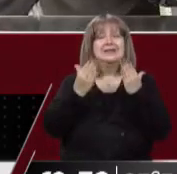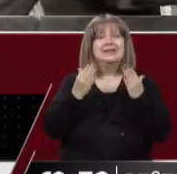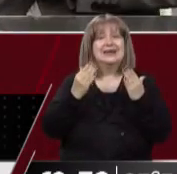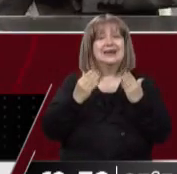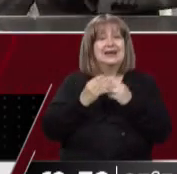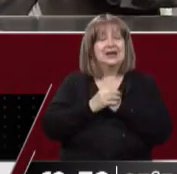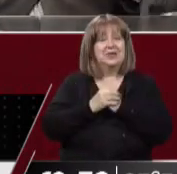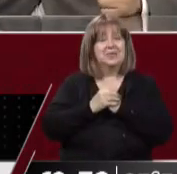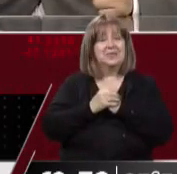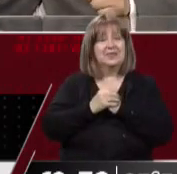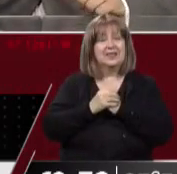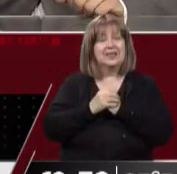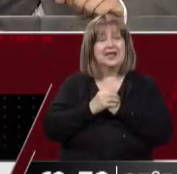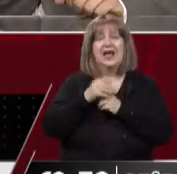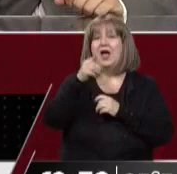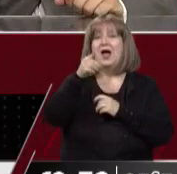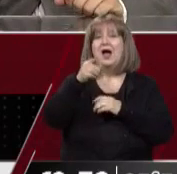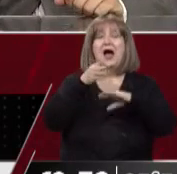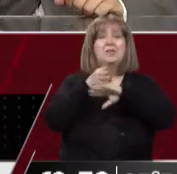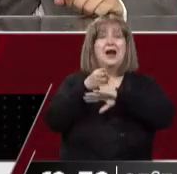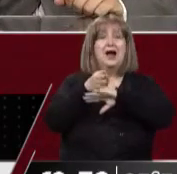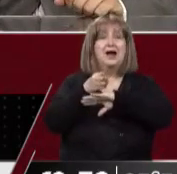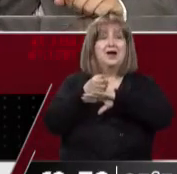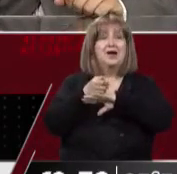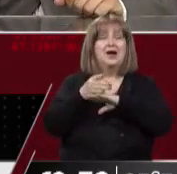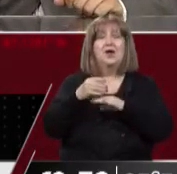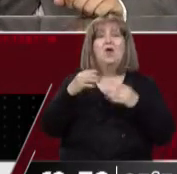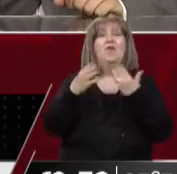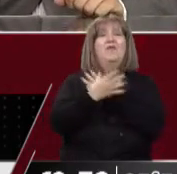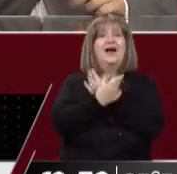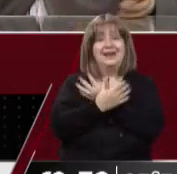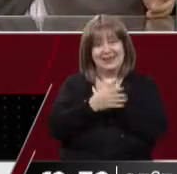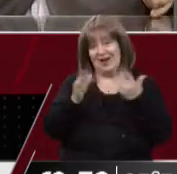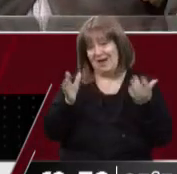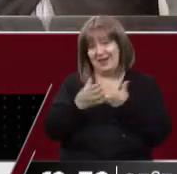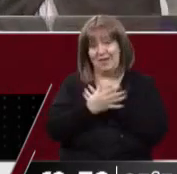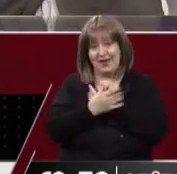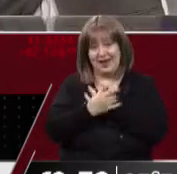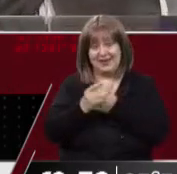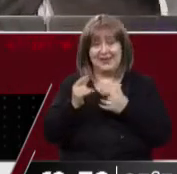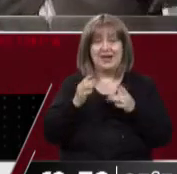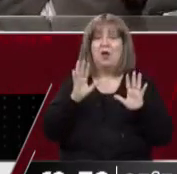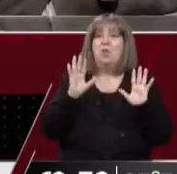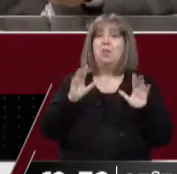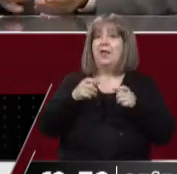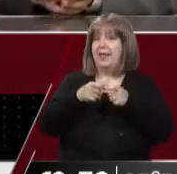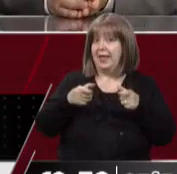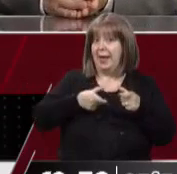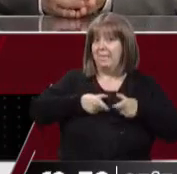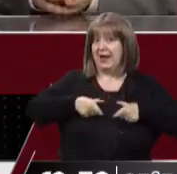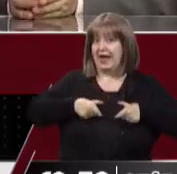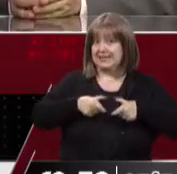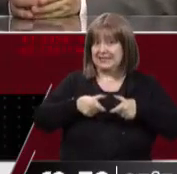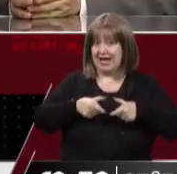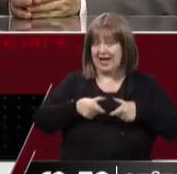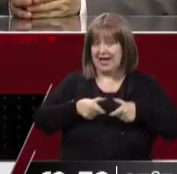encantado. Si no trae una entrada bajo el brazo, que tengo fernecito ahí medio. Listo. Mira, puede con una credencial de prensa, que es mejor